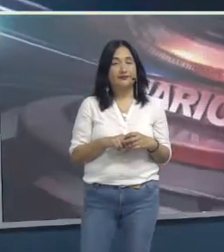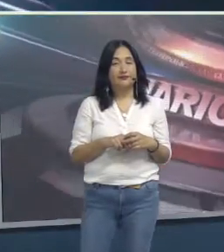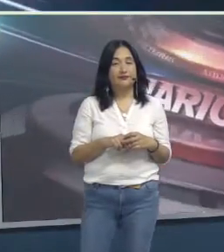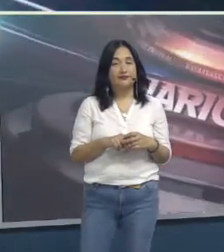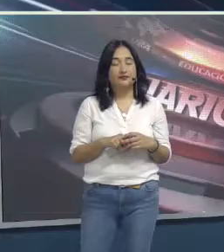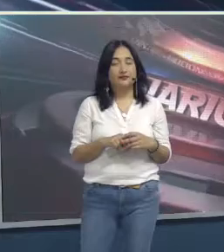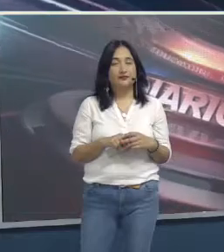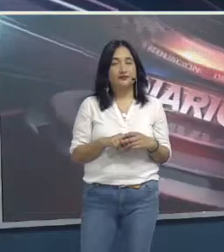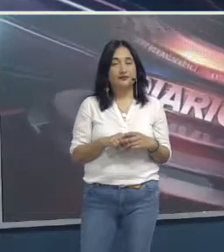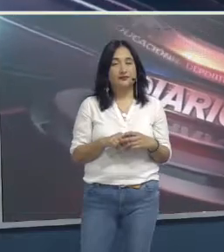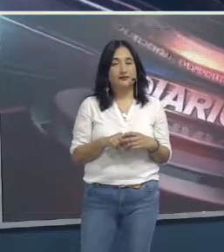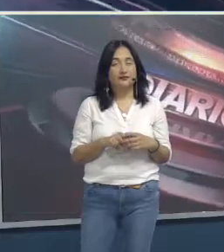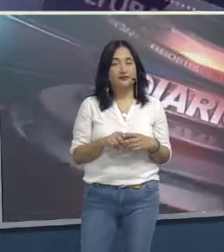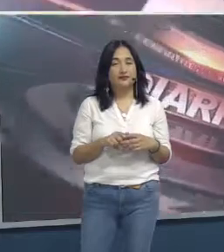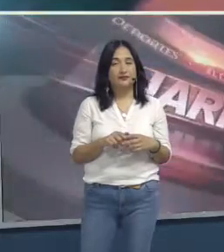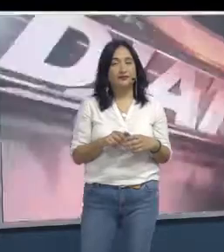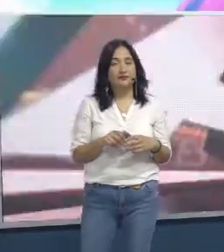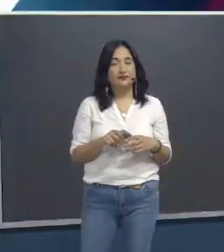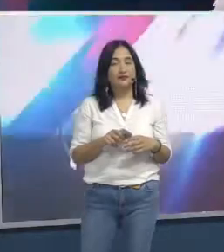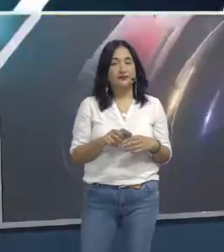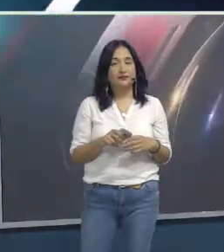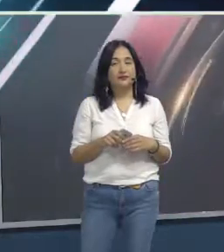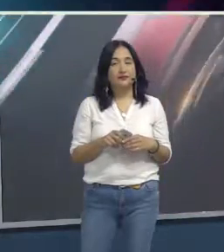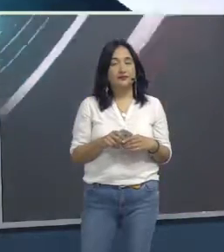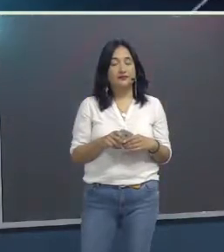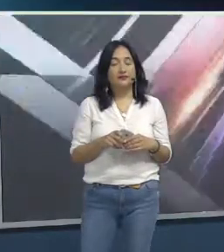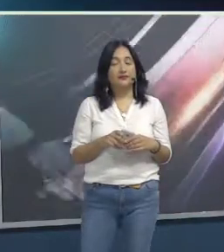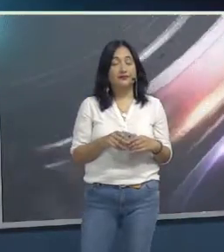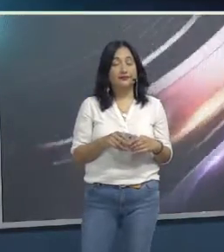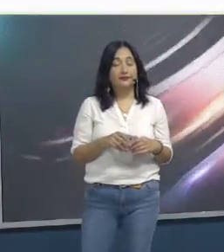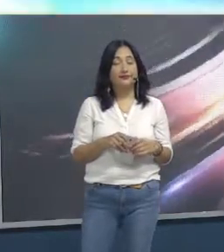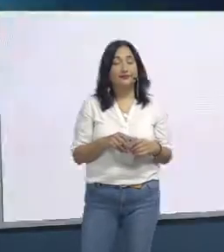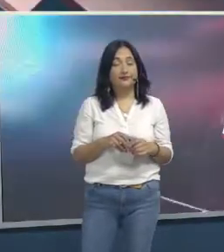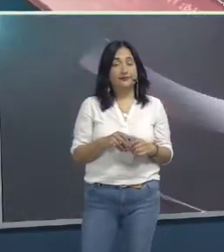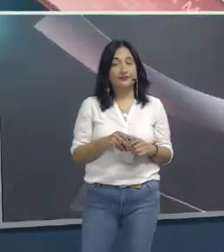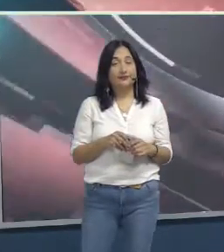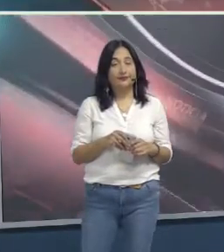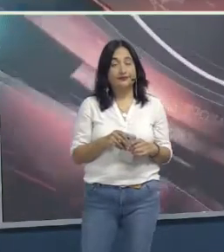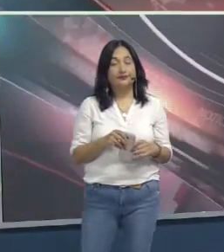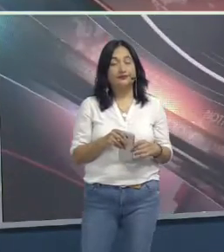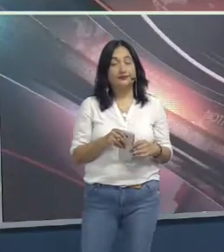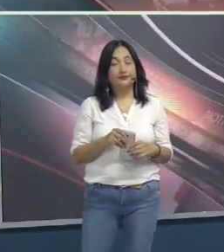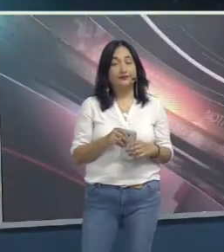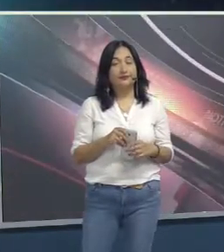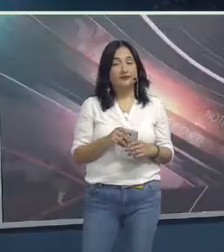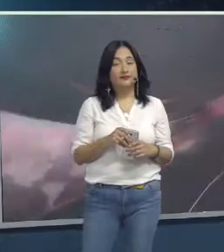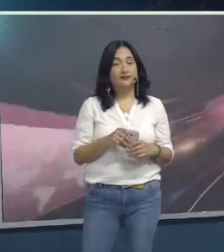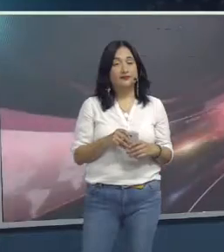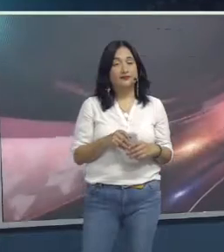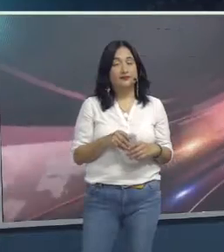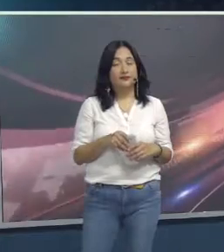fase 1, como se analizó estas dos semanas que tenemos por delante hasta el 23 de septiembre,